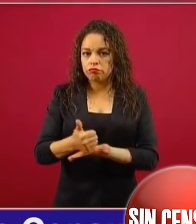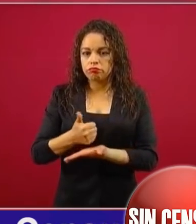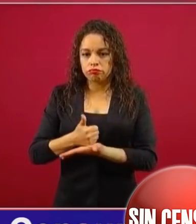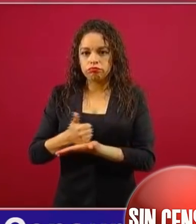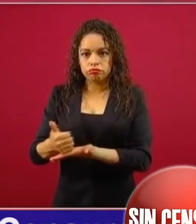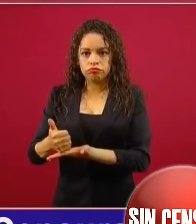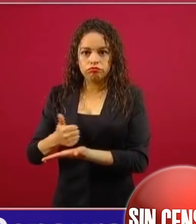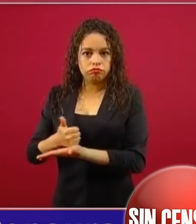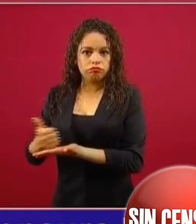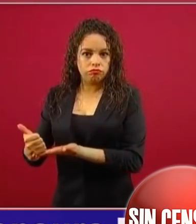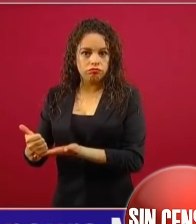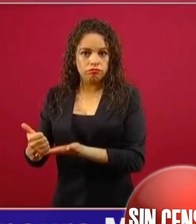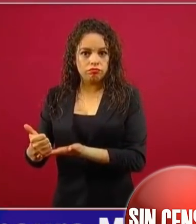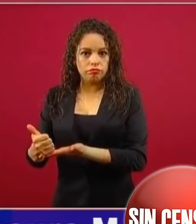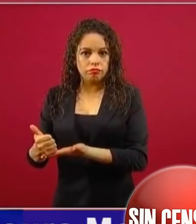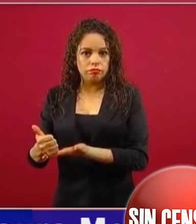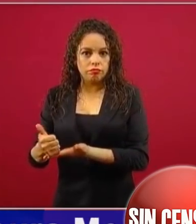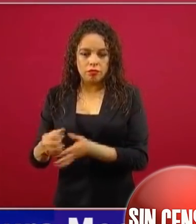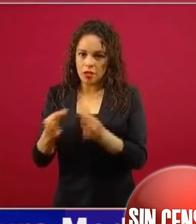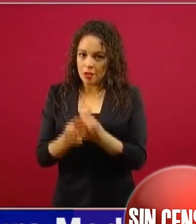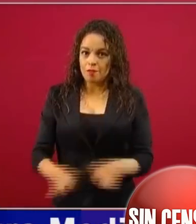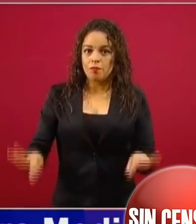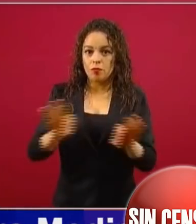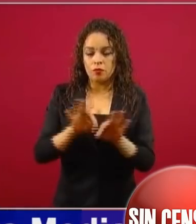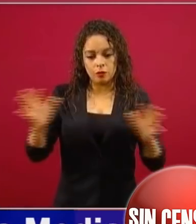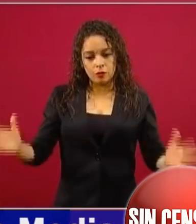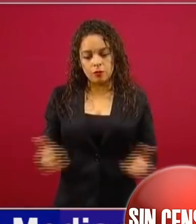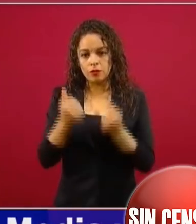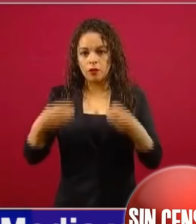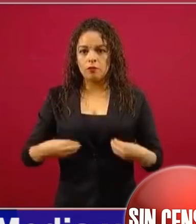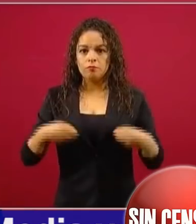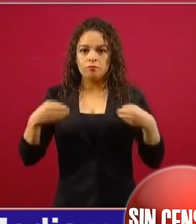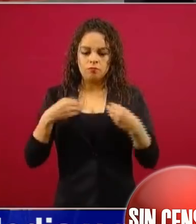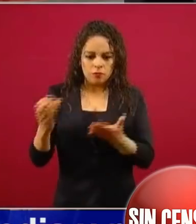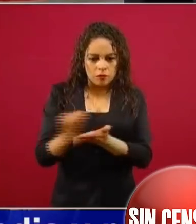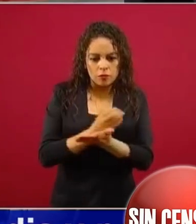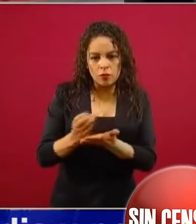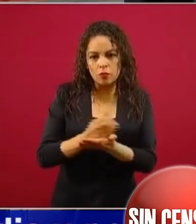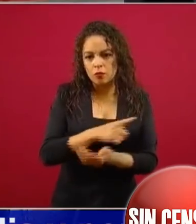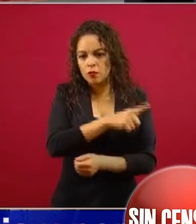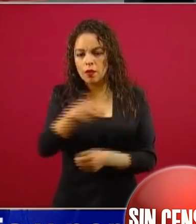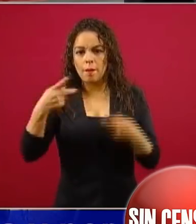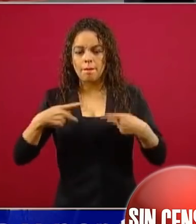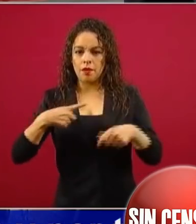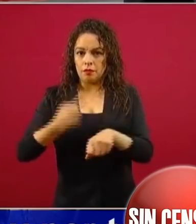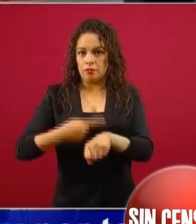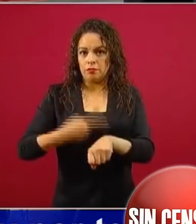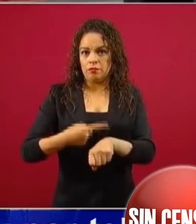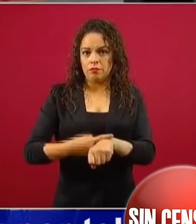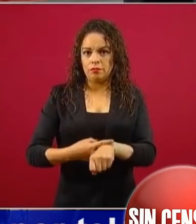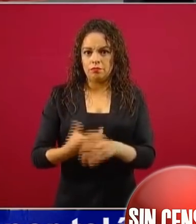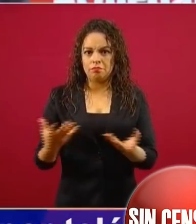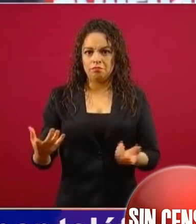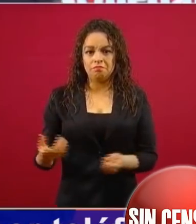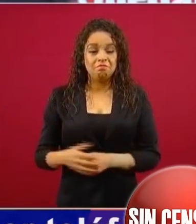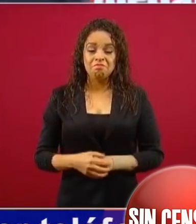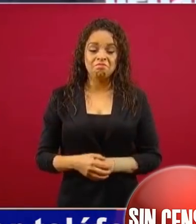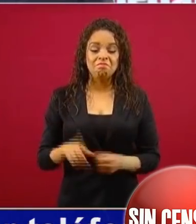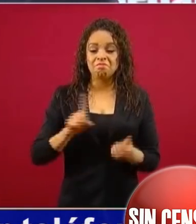para curar a los enfermos, para salvar vidas, pero no, ellos andan